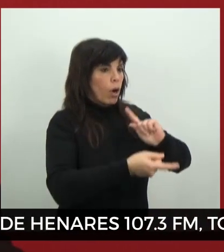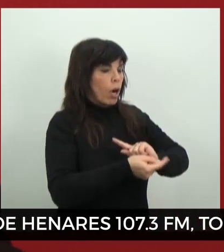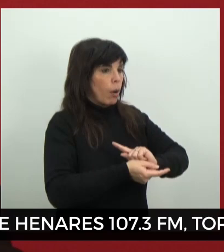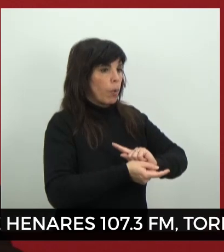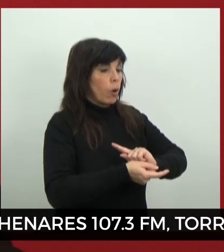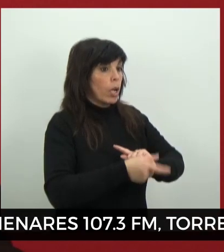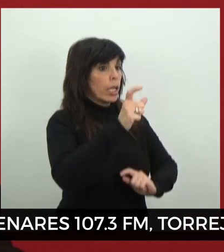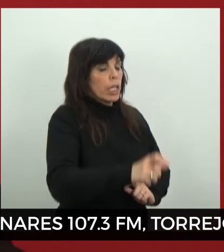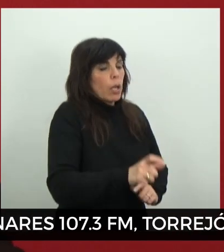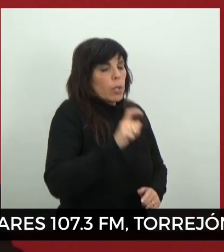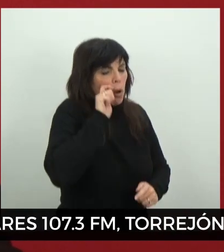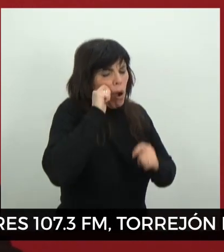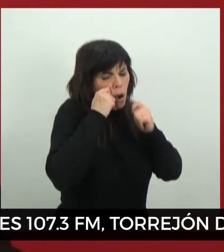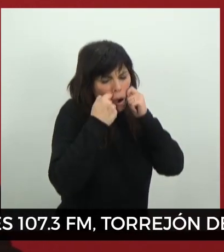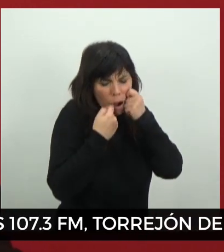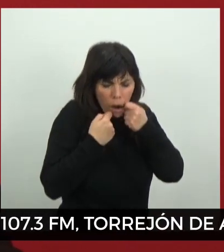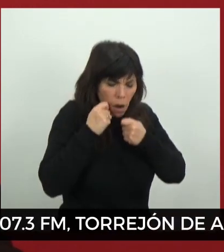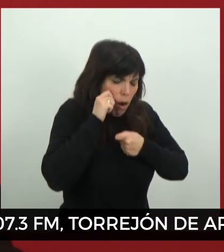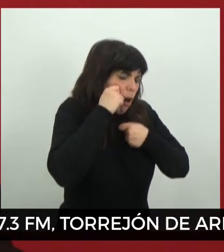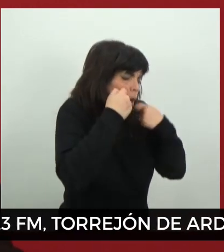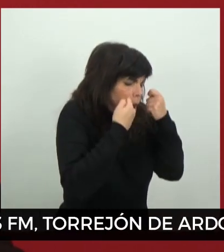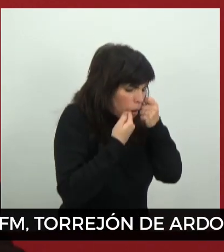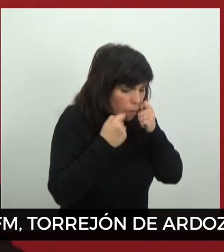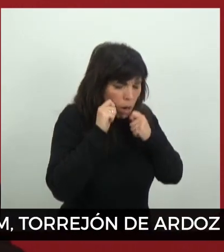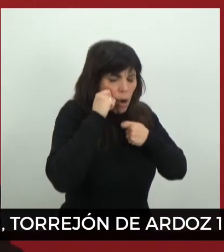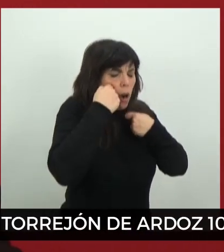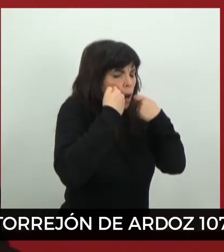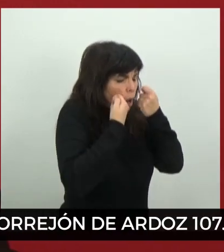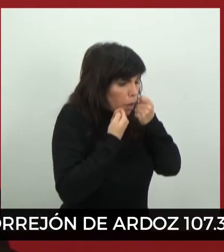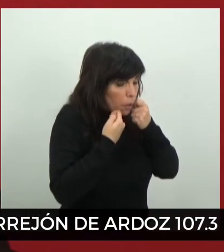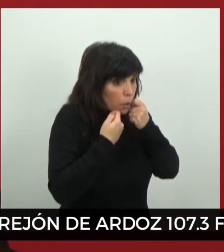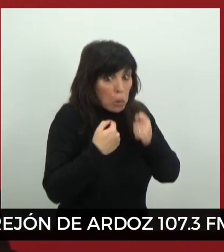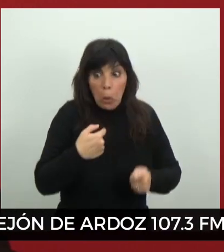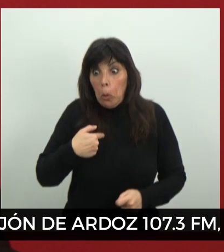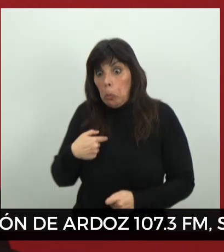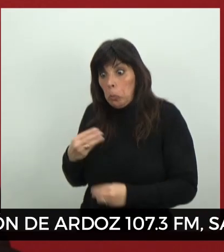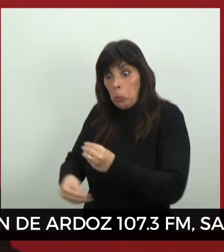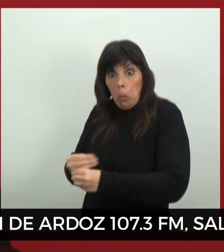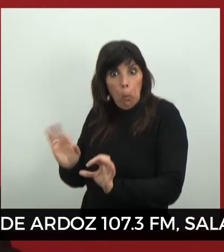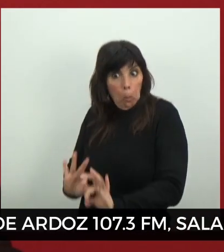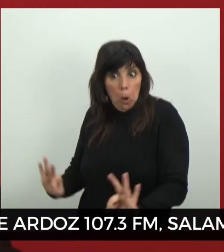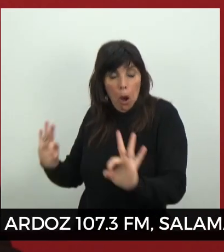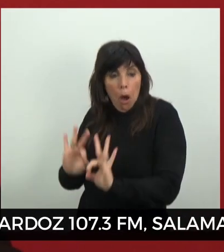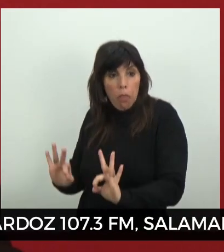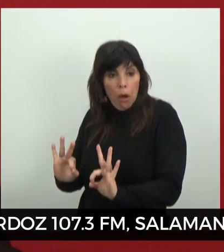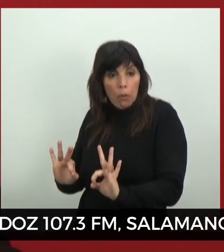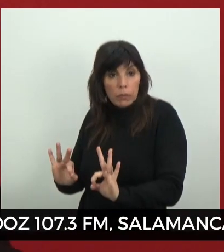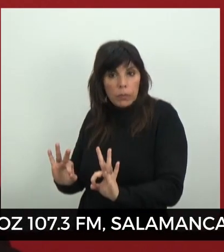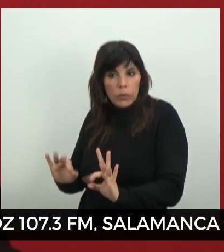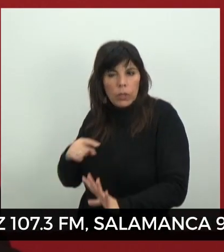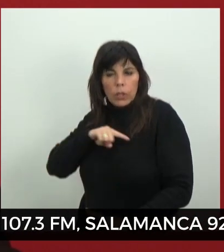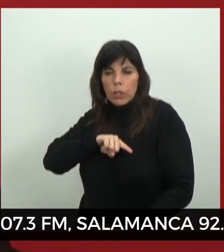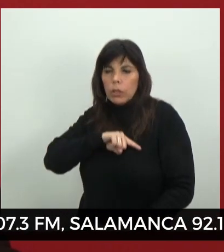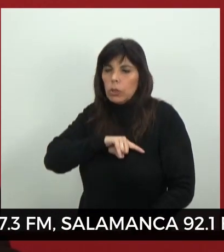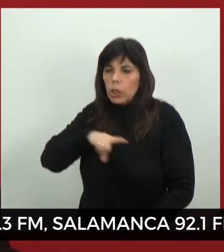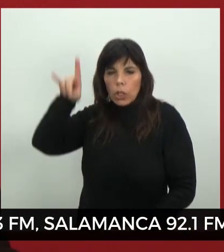se quebrantó. Empezó a llorar y sin que yo hiciera nada, yo sentí como